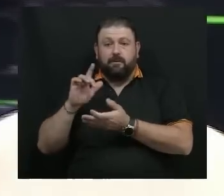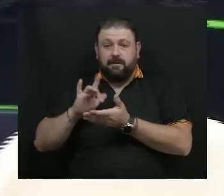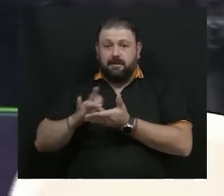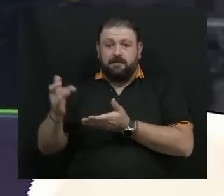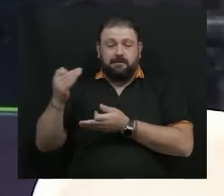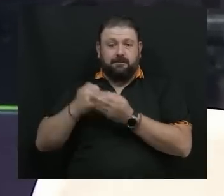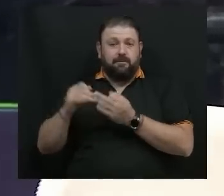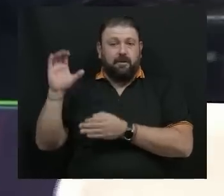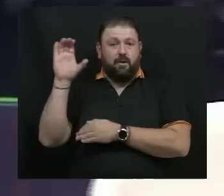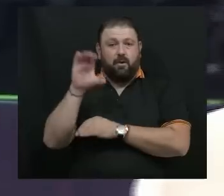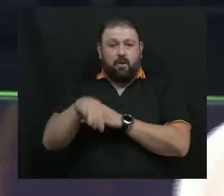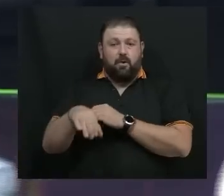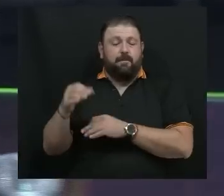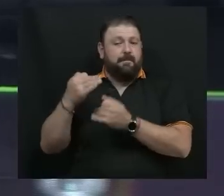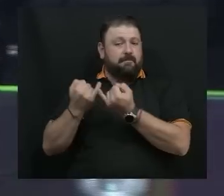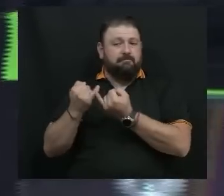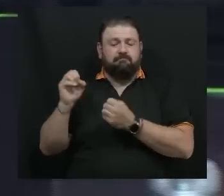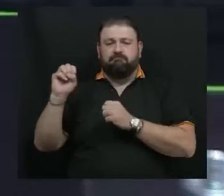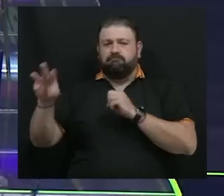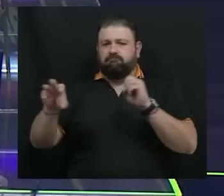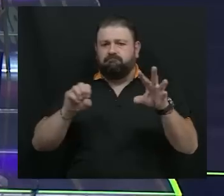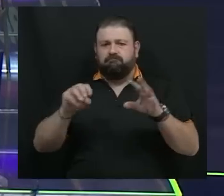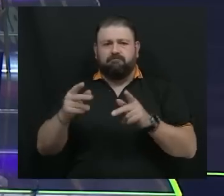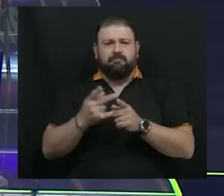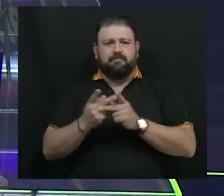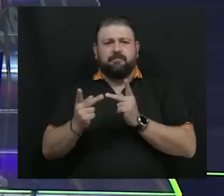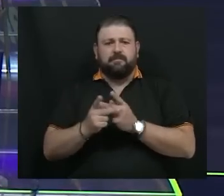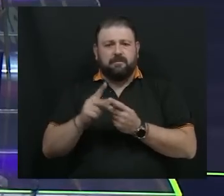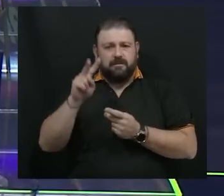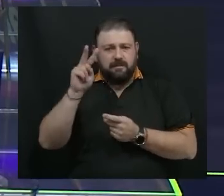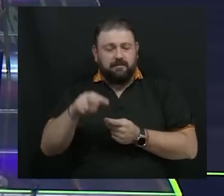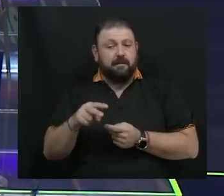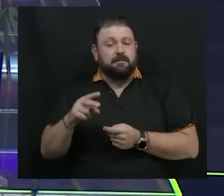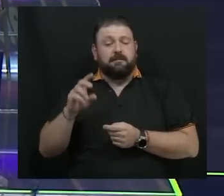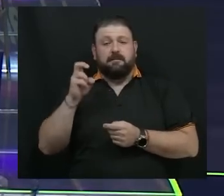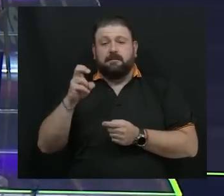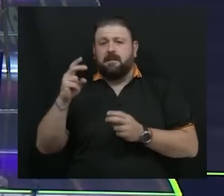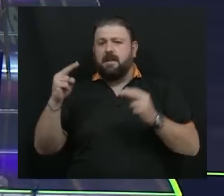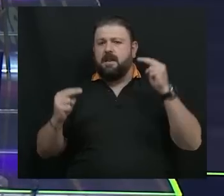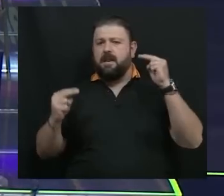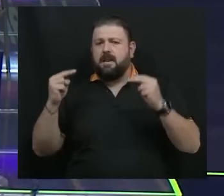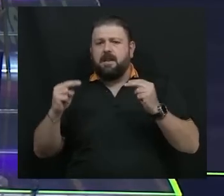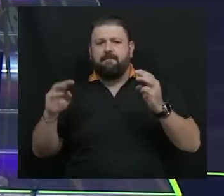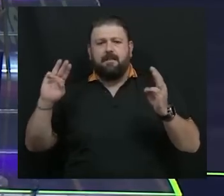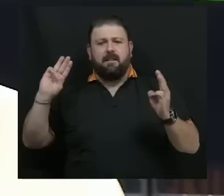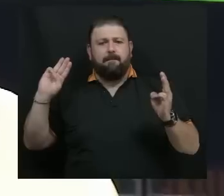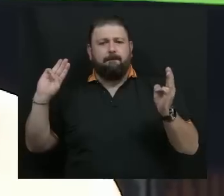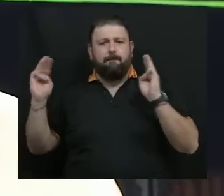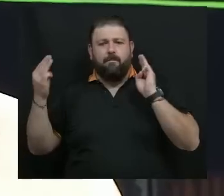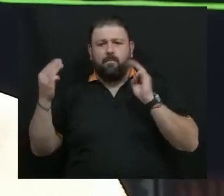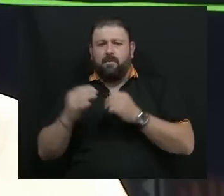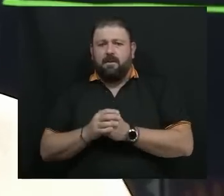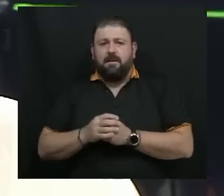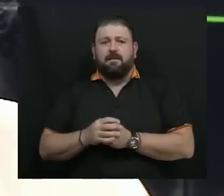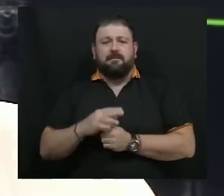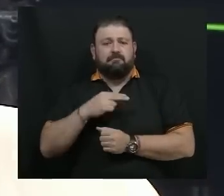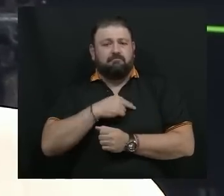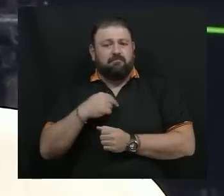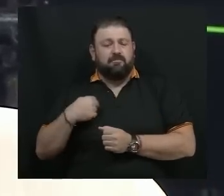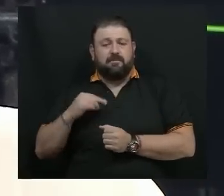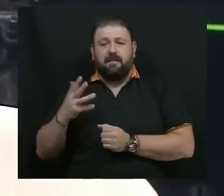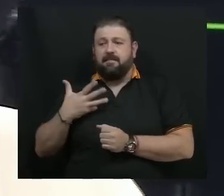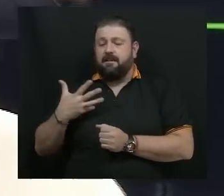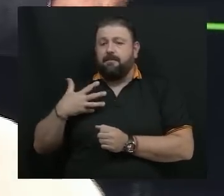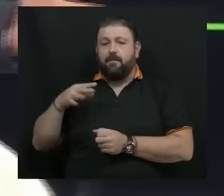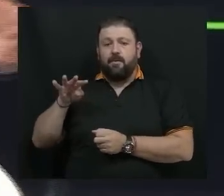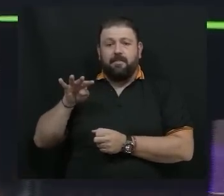favor. Contamos con una presencia a nivel mundial. Tenemos 19 países, presencia en 19 países, pero